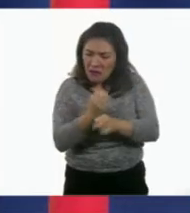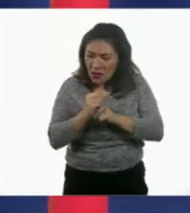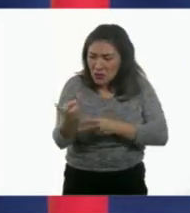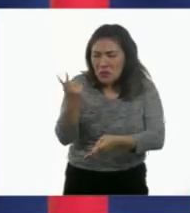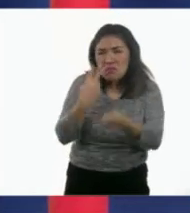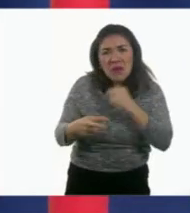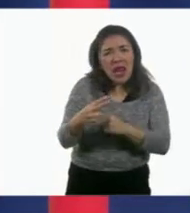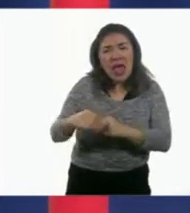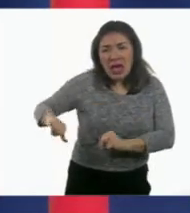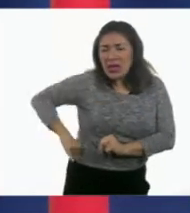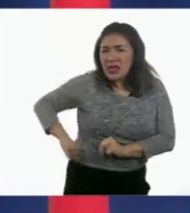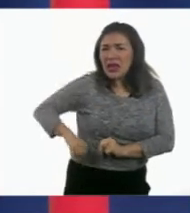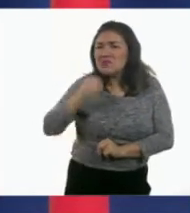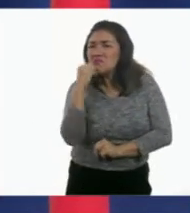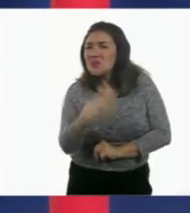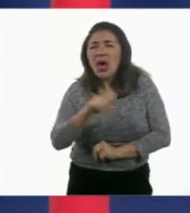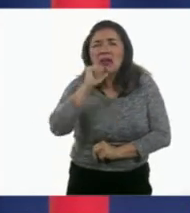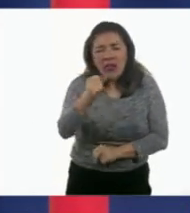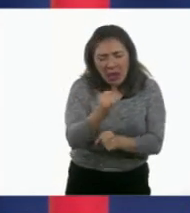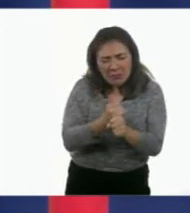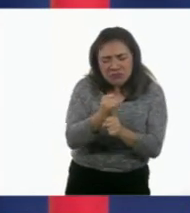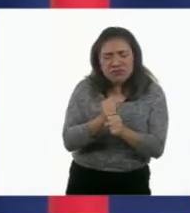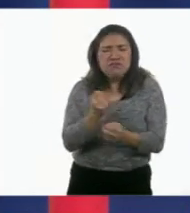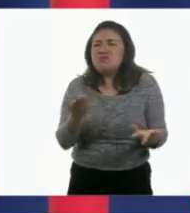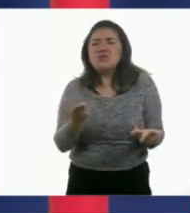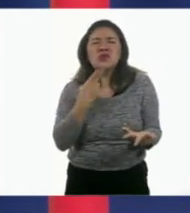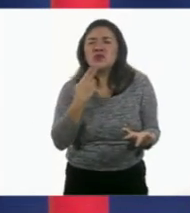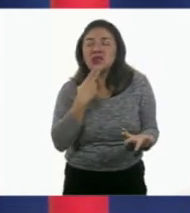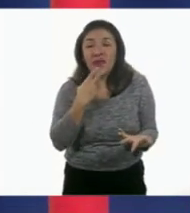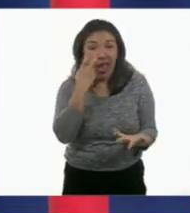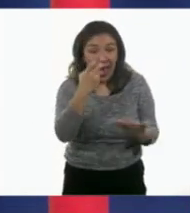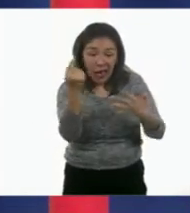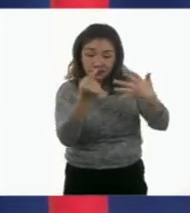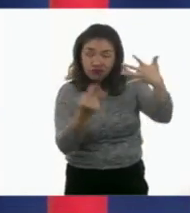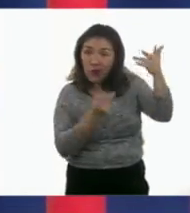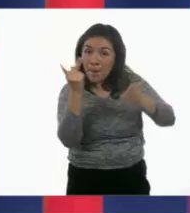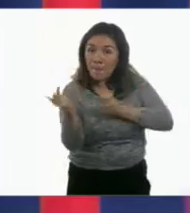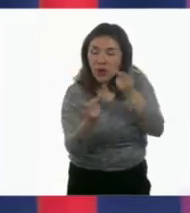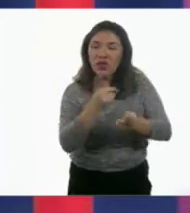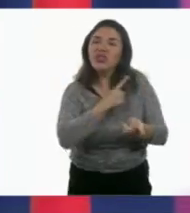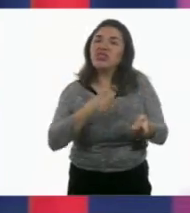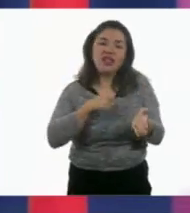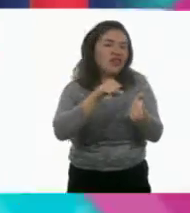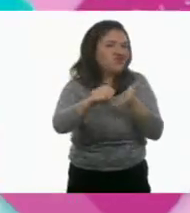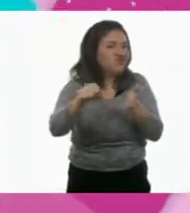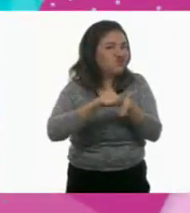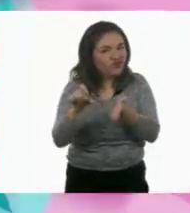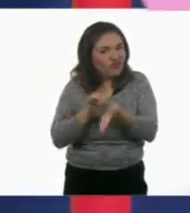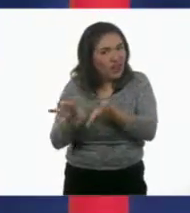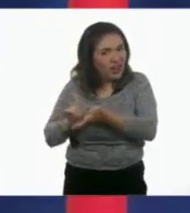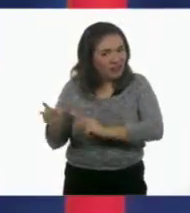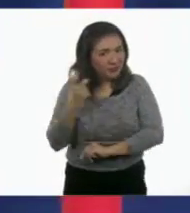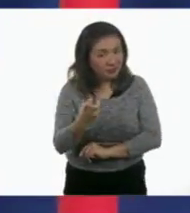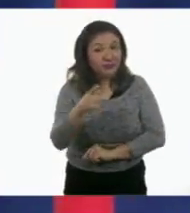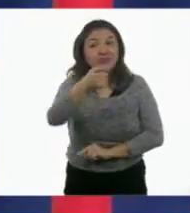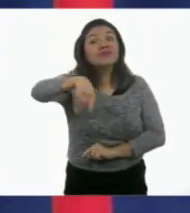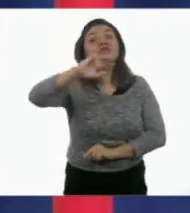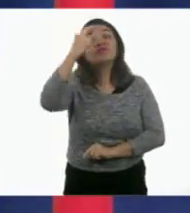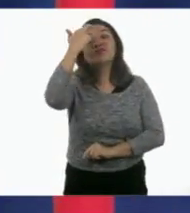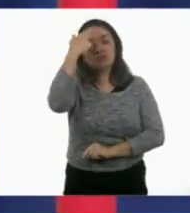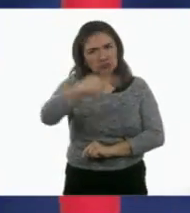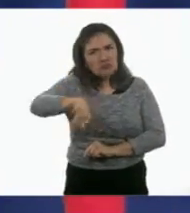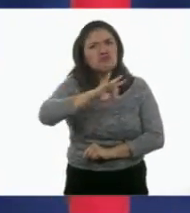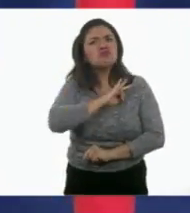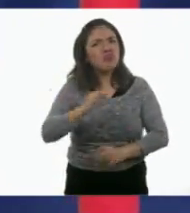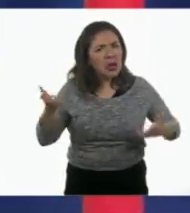información de interés en tu investigación. Esas también hay que eliminarlas. Recuerda que